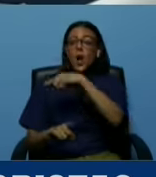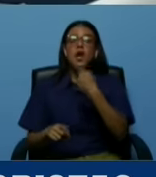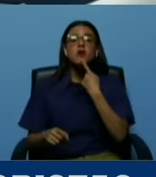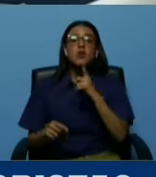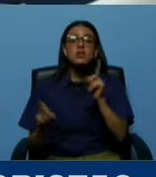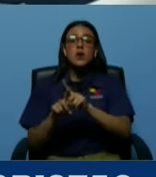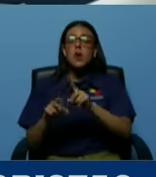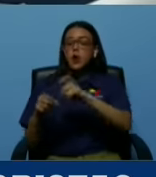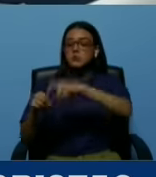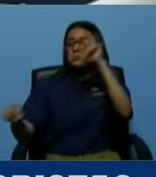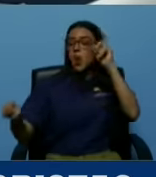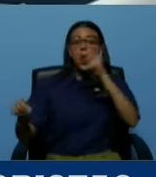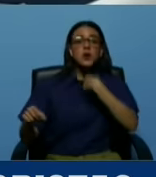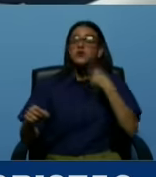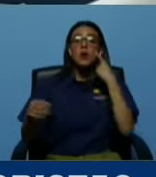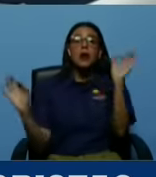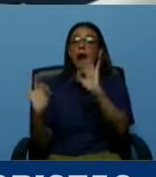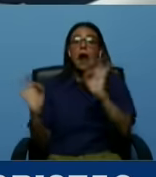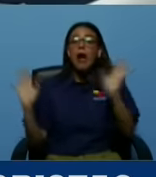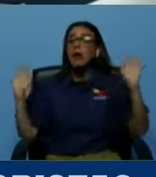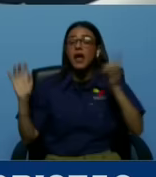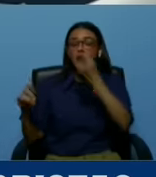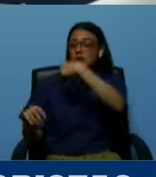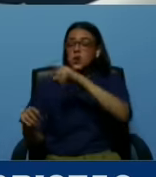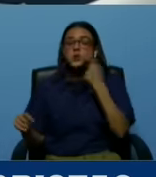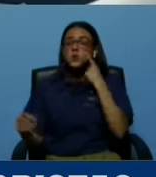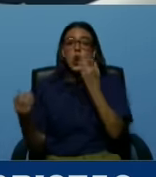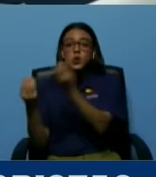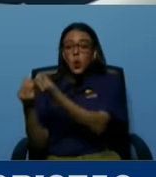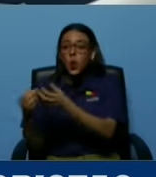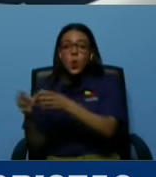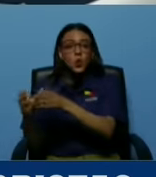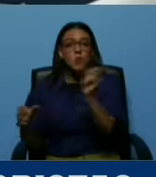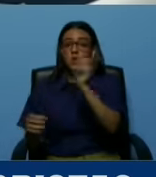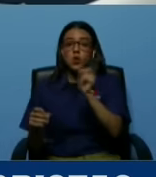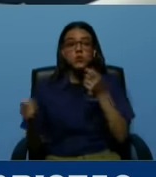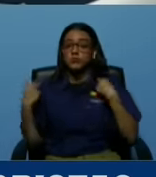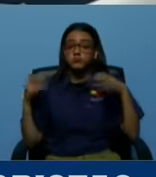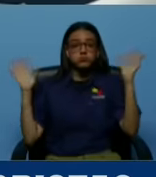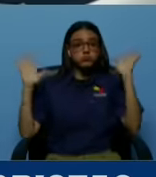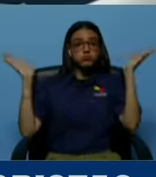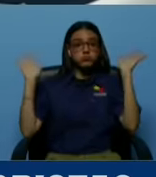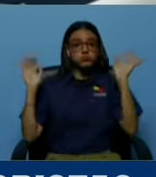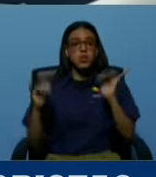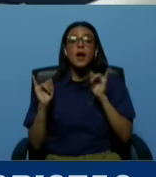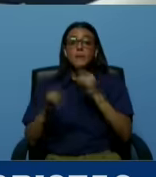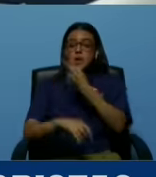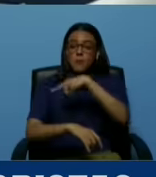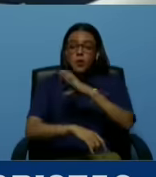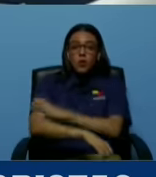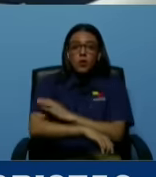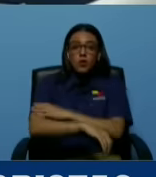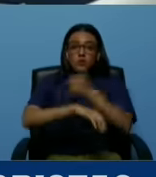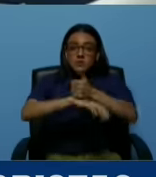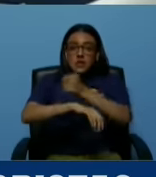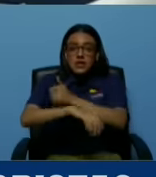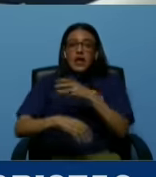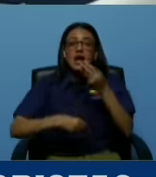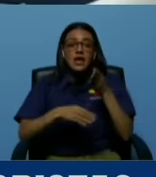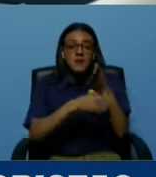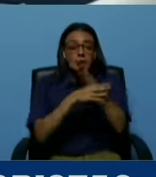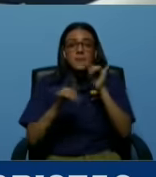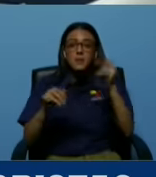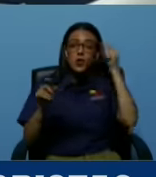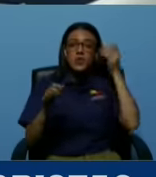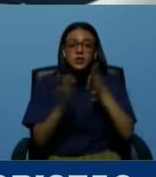eso. La mayoría del sector opositor que participó el día del sufragio,